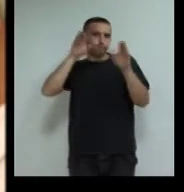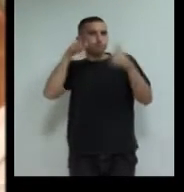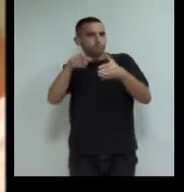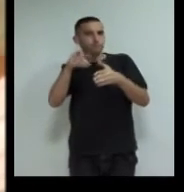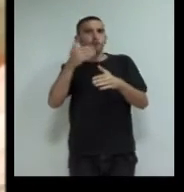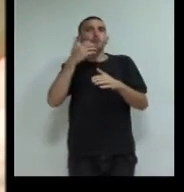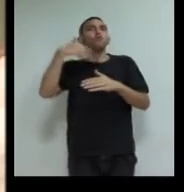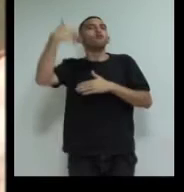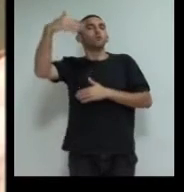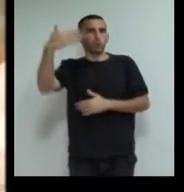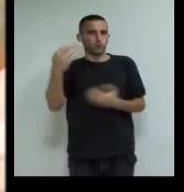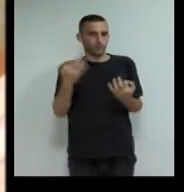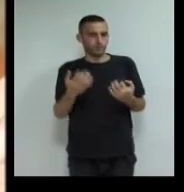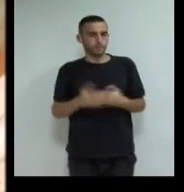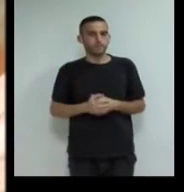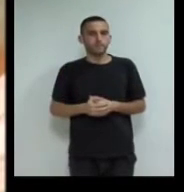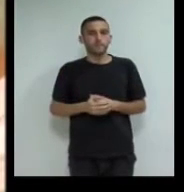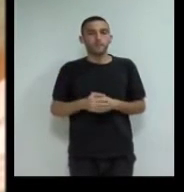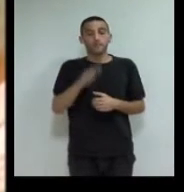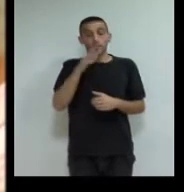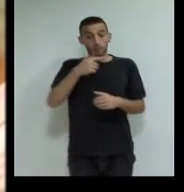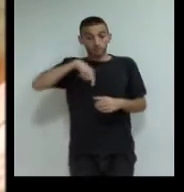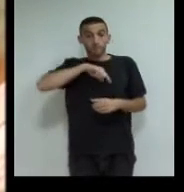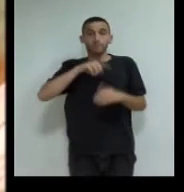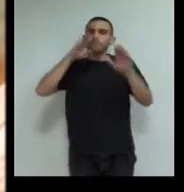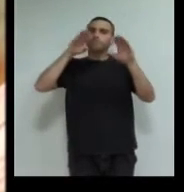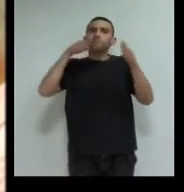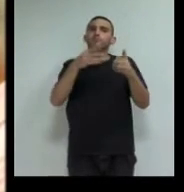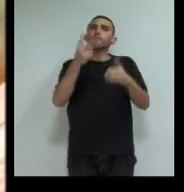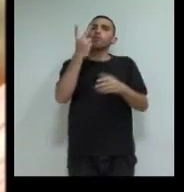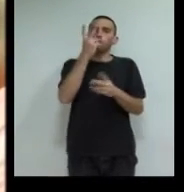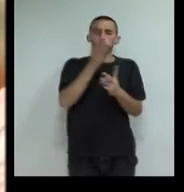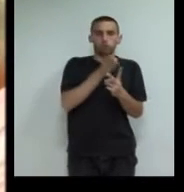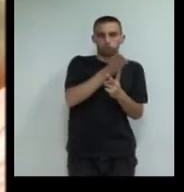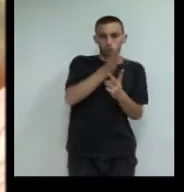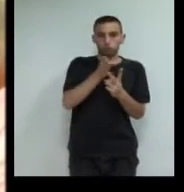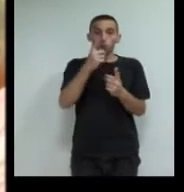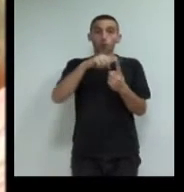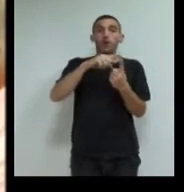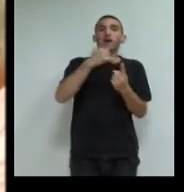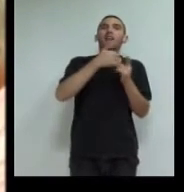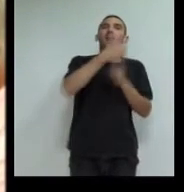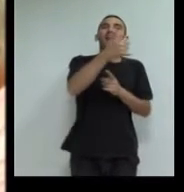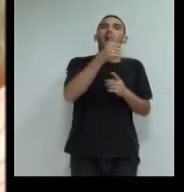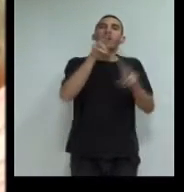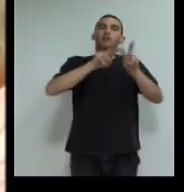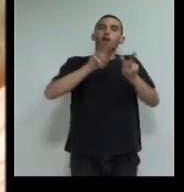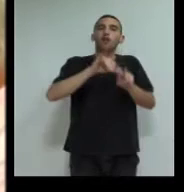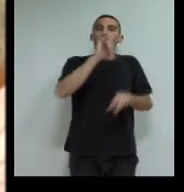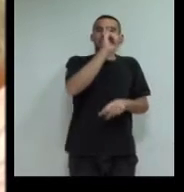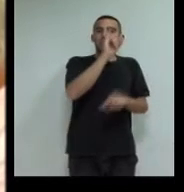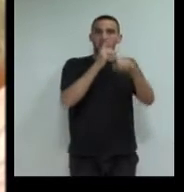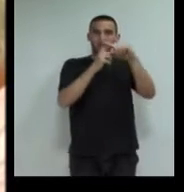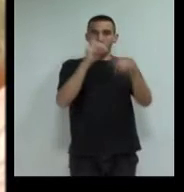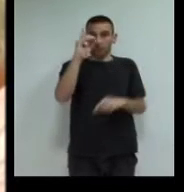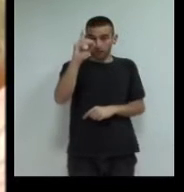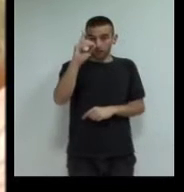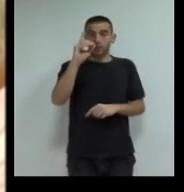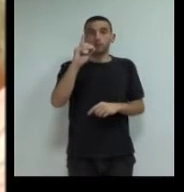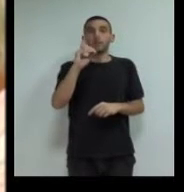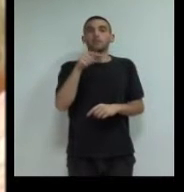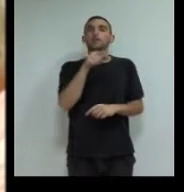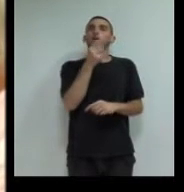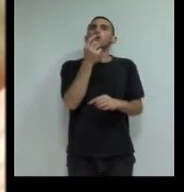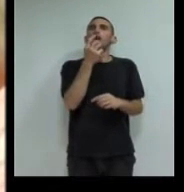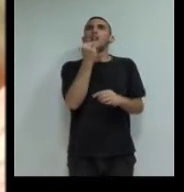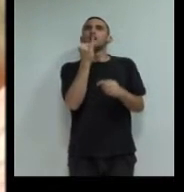Actualmente nosotros estamos centrados en una línea de investigación de I+D, pero que tiene